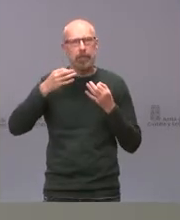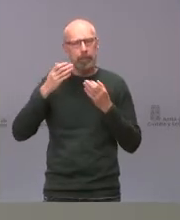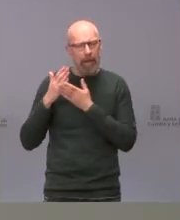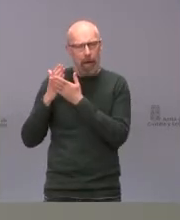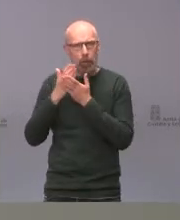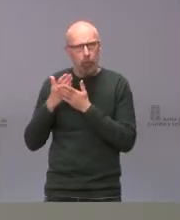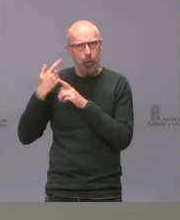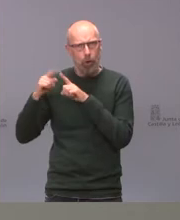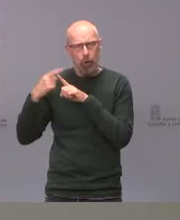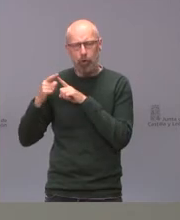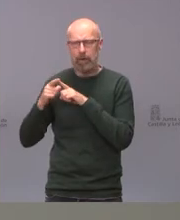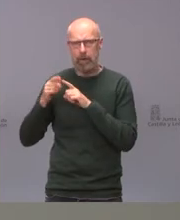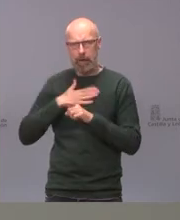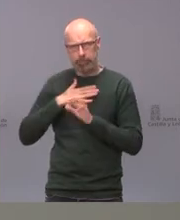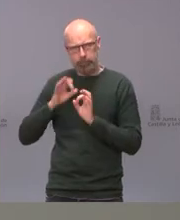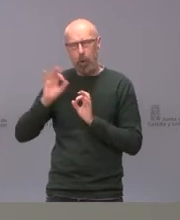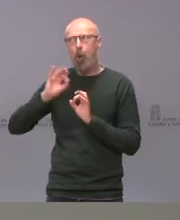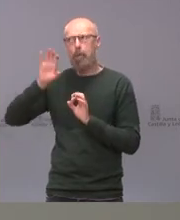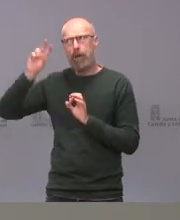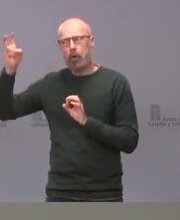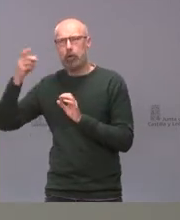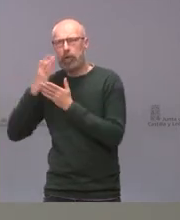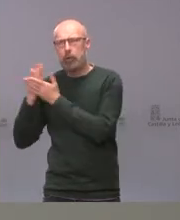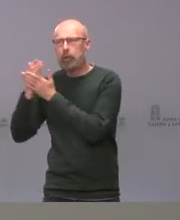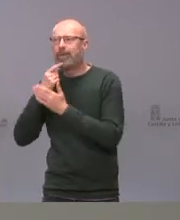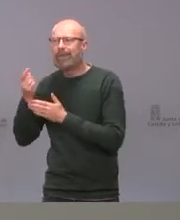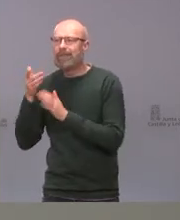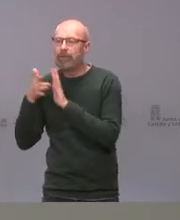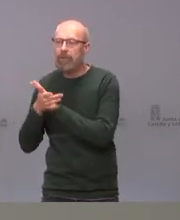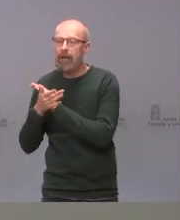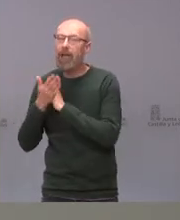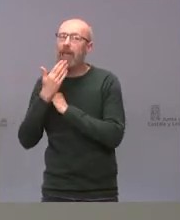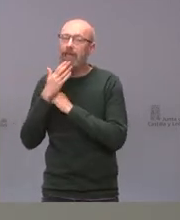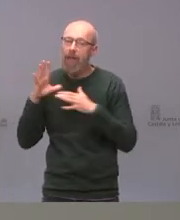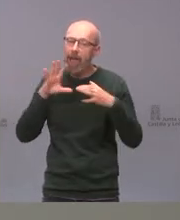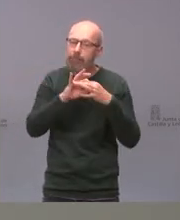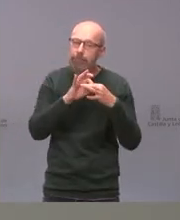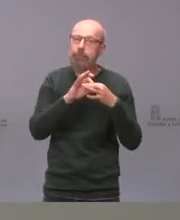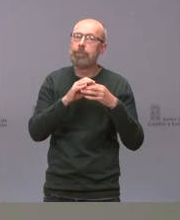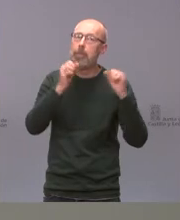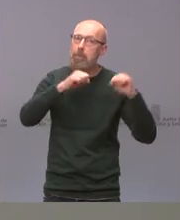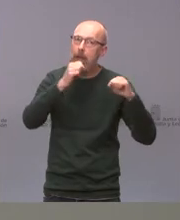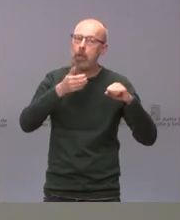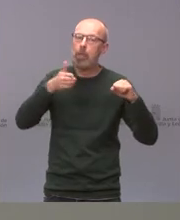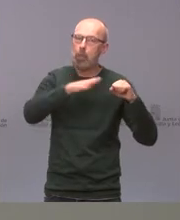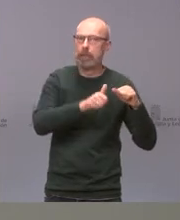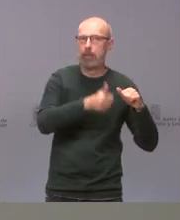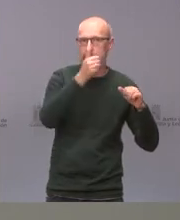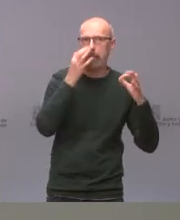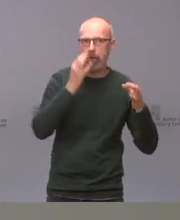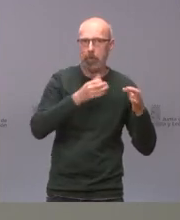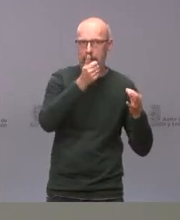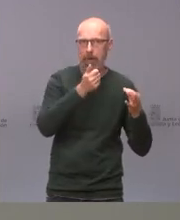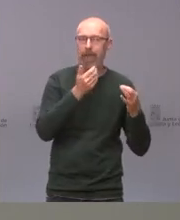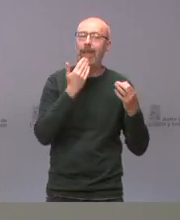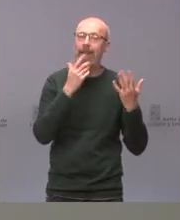los realizados en otros países, que la mortalidad tiene una clara relación con la edad y va aumentando de una manera exponencial desde los